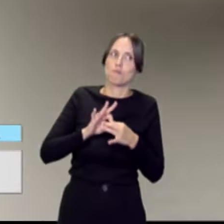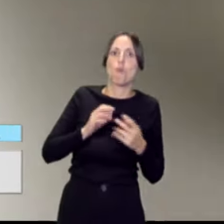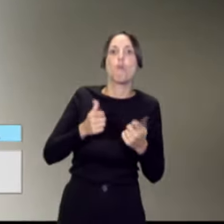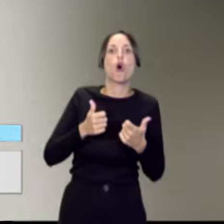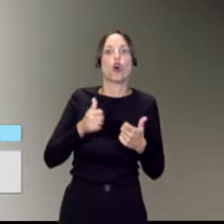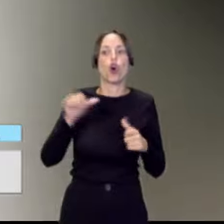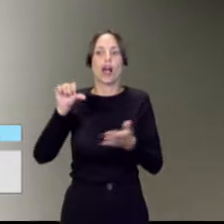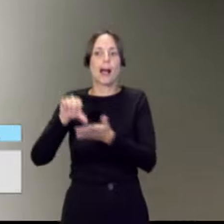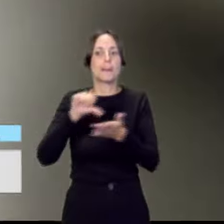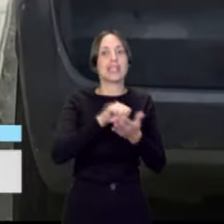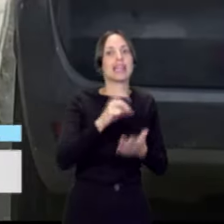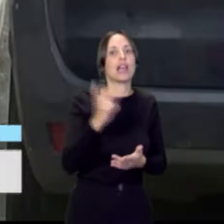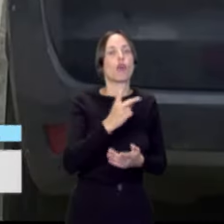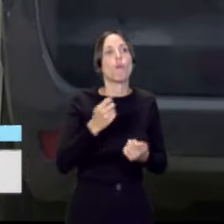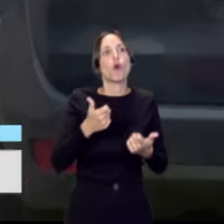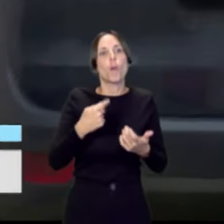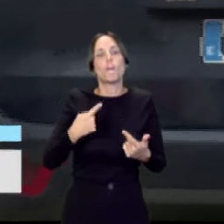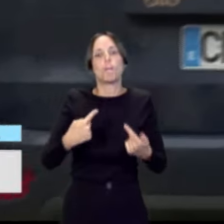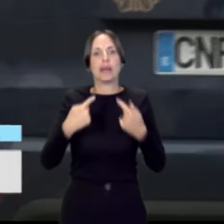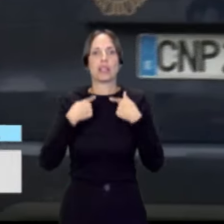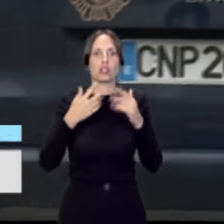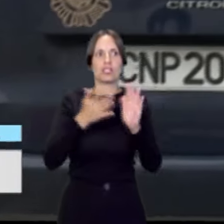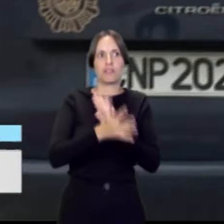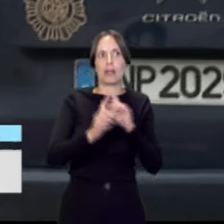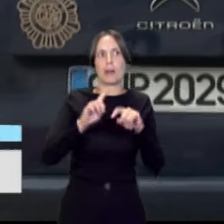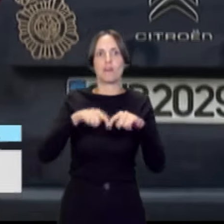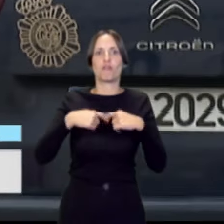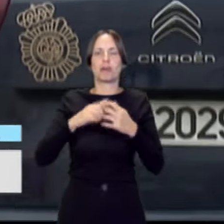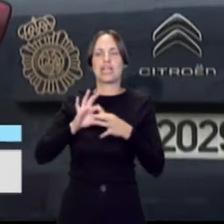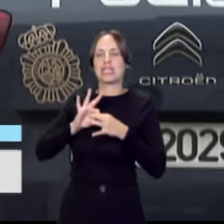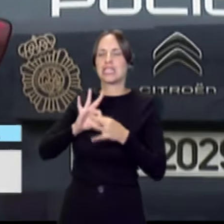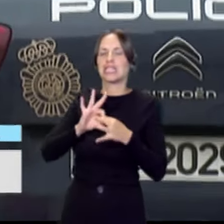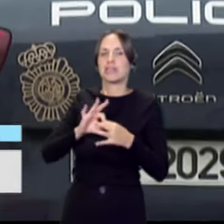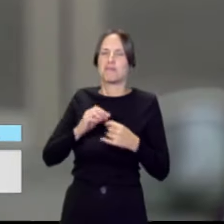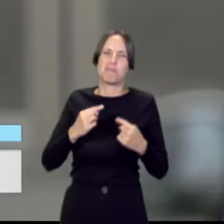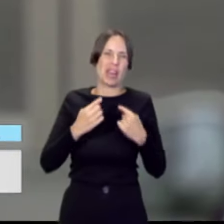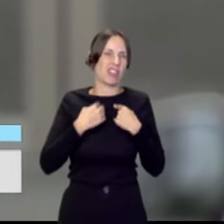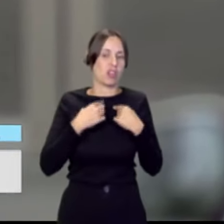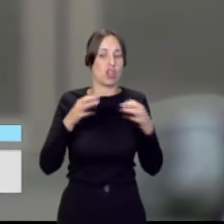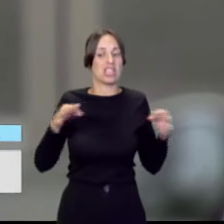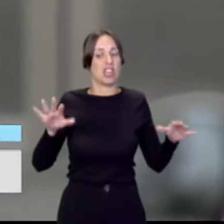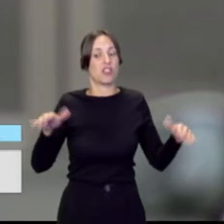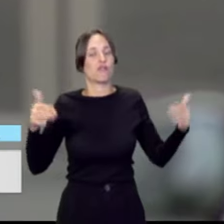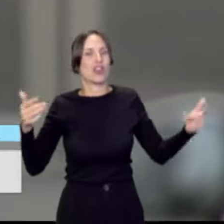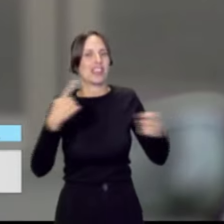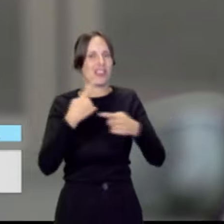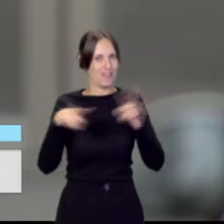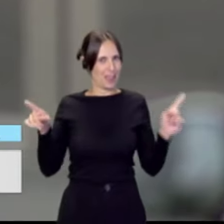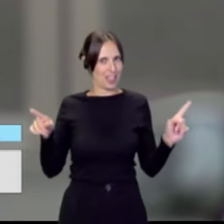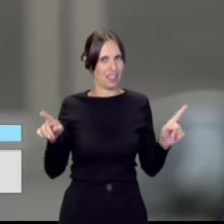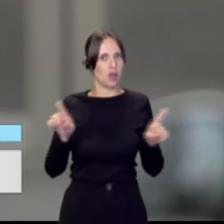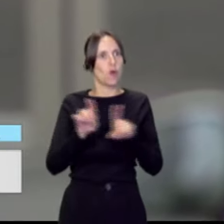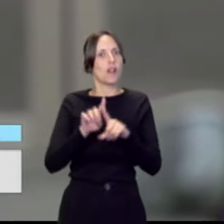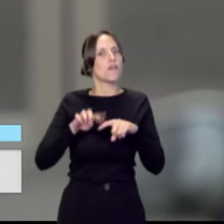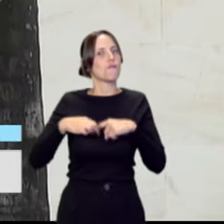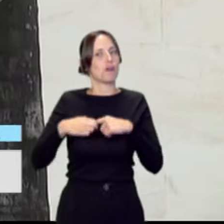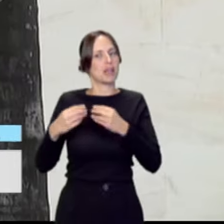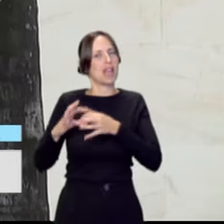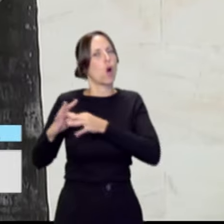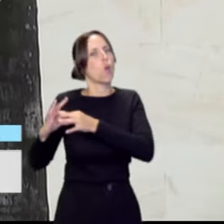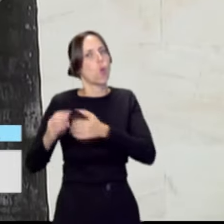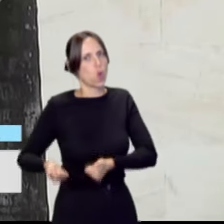en las Islas Menores, pues yo creo que bueno, por su forma de vivir y muchísimas